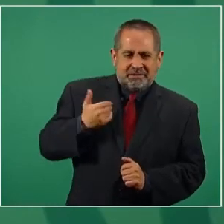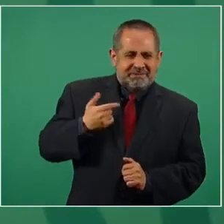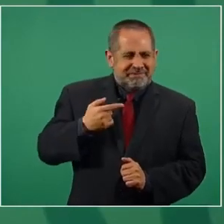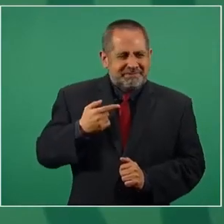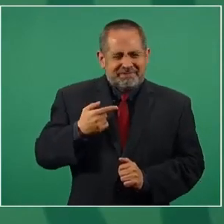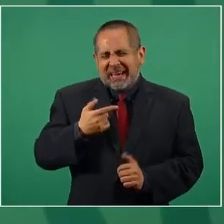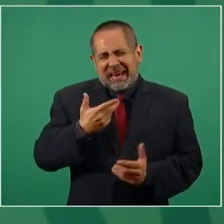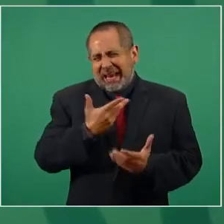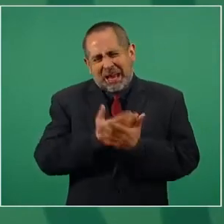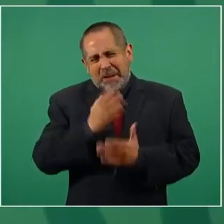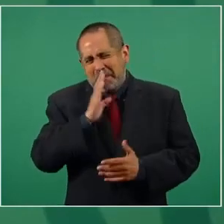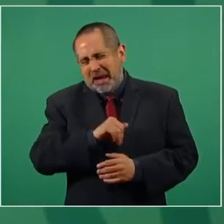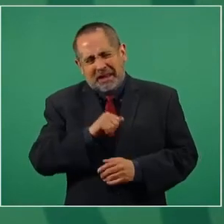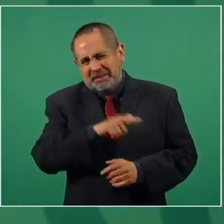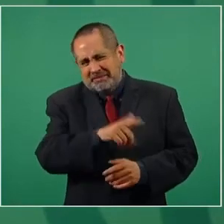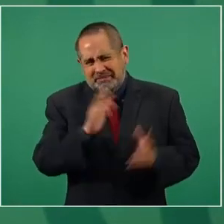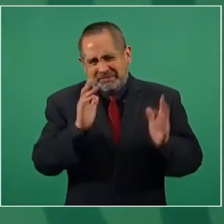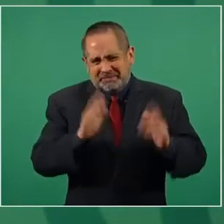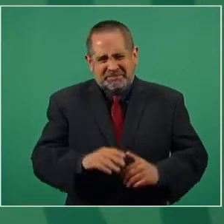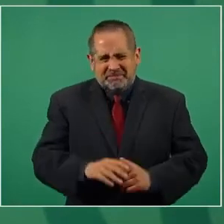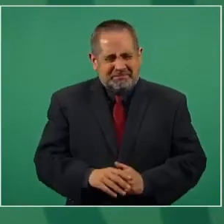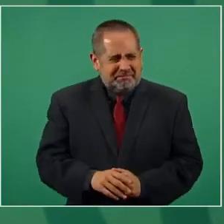caen mal,